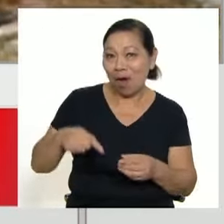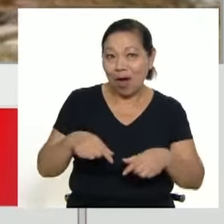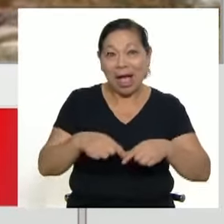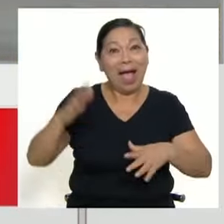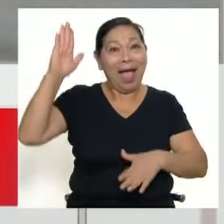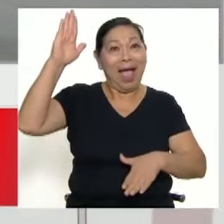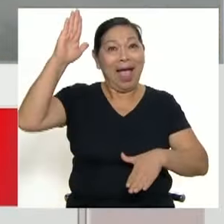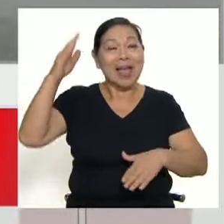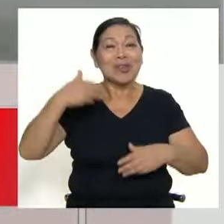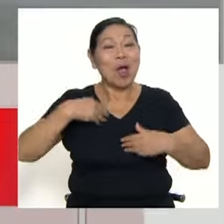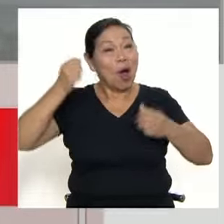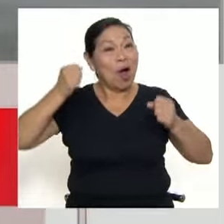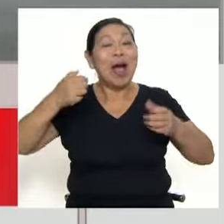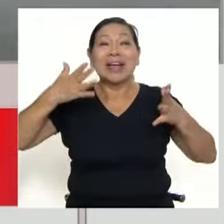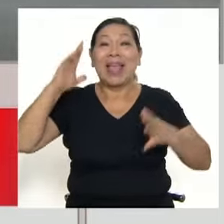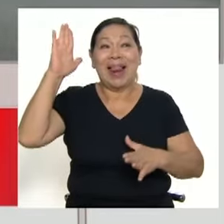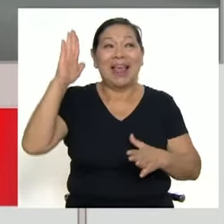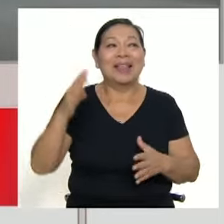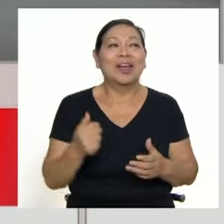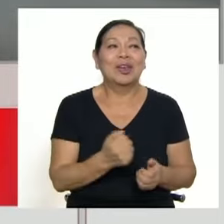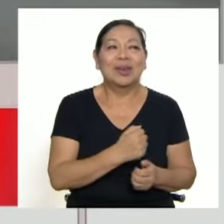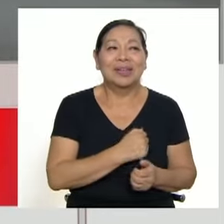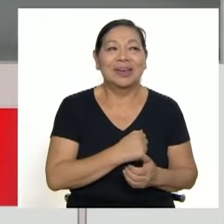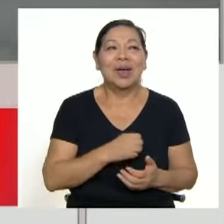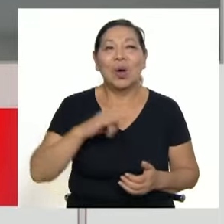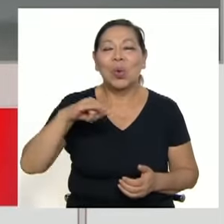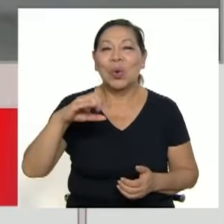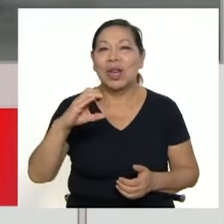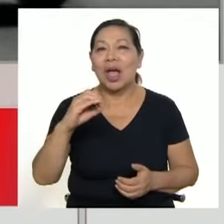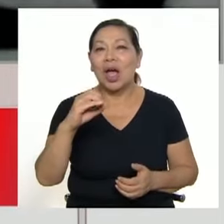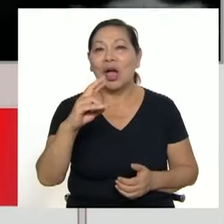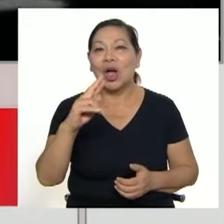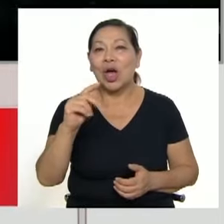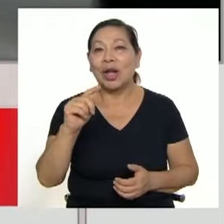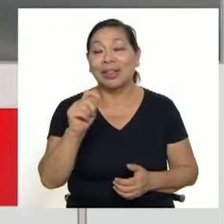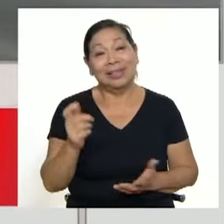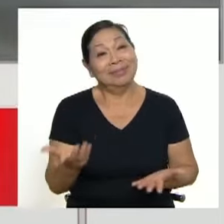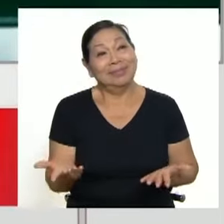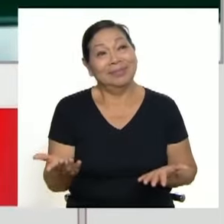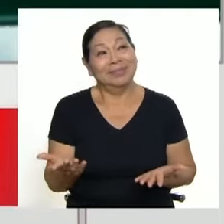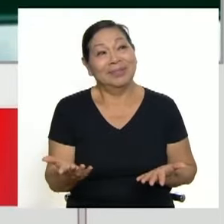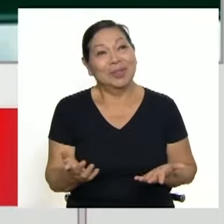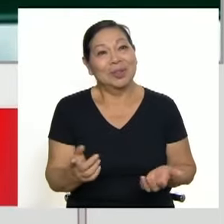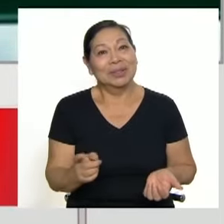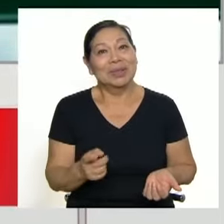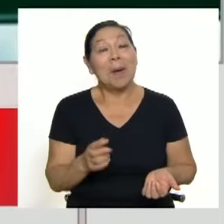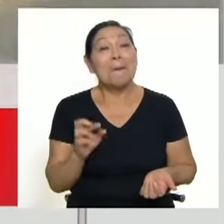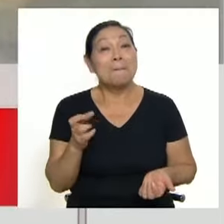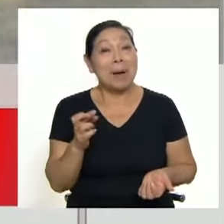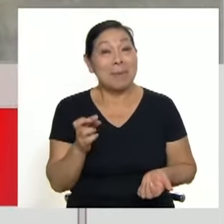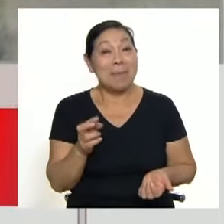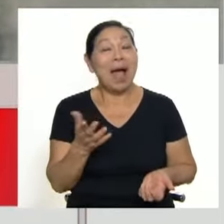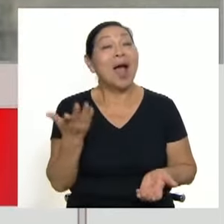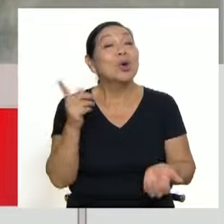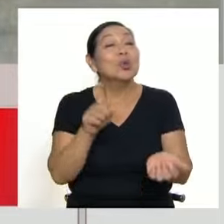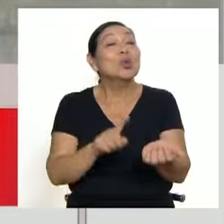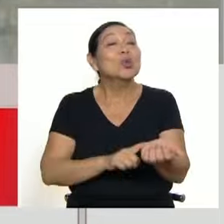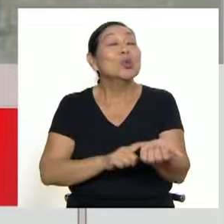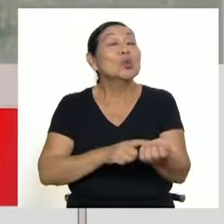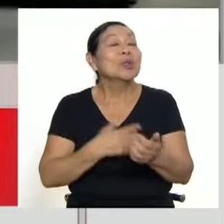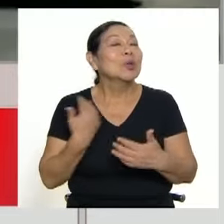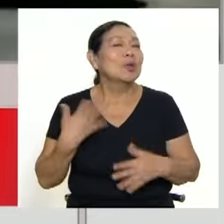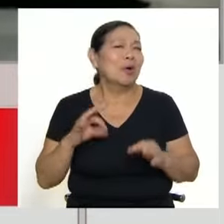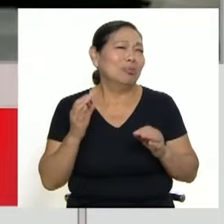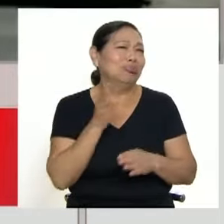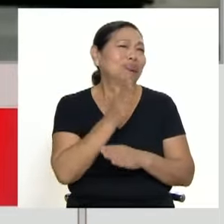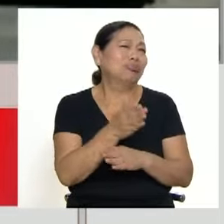nosotros hacemos Reportaje del Perú, ¿no? Gracias a nuestro querido amigo Julián Cortés. Y porque tú tenías esa vena por tus papás, nos decías, habías visto. Sí, yo ya